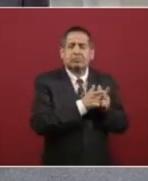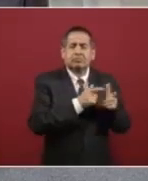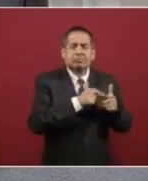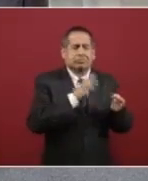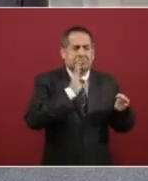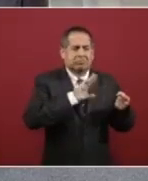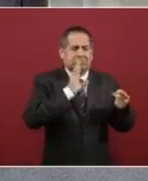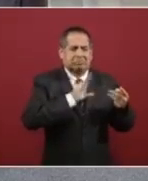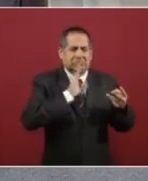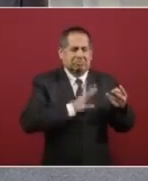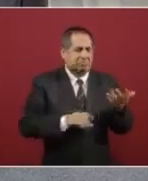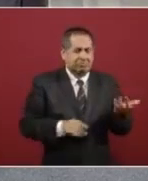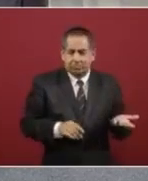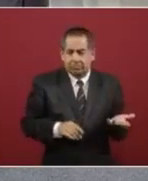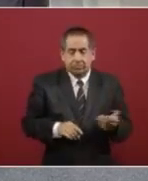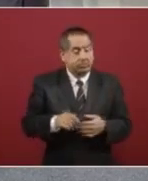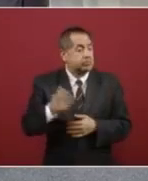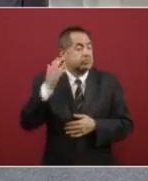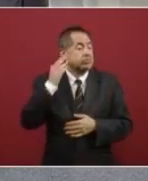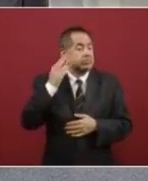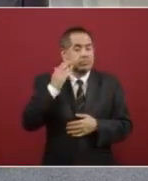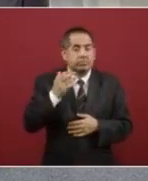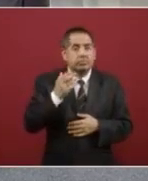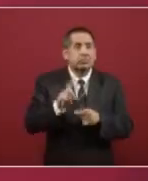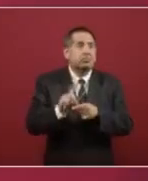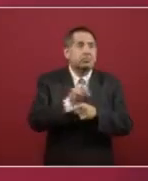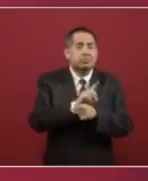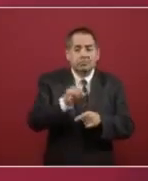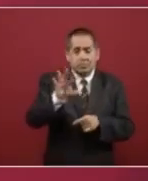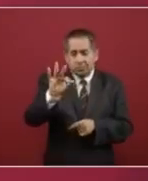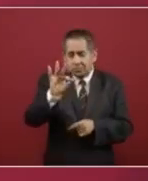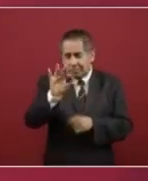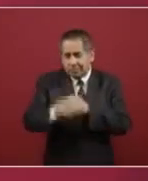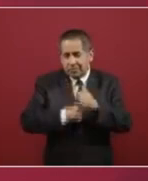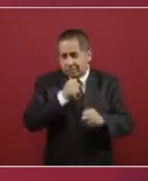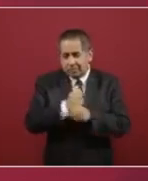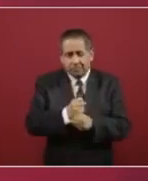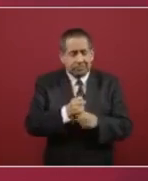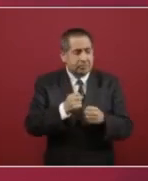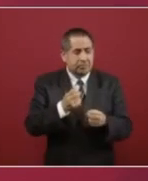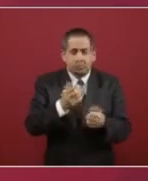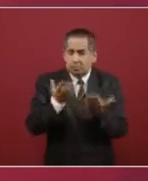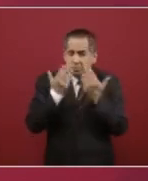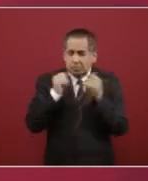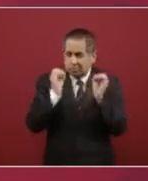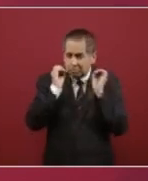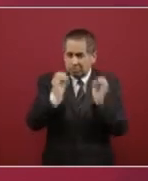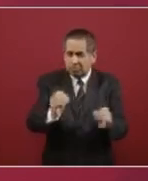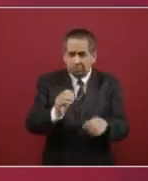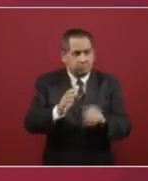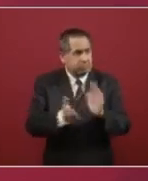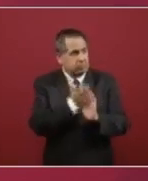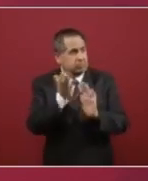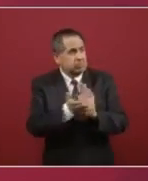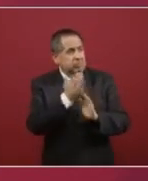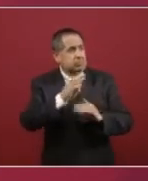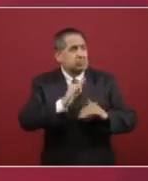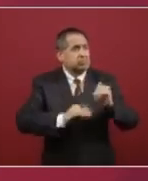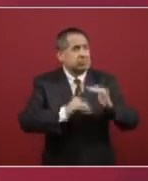No se hizo una refinería desde hace 40 años en el país.